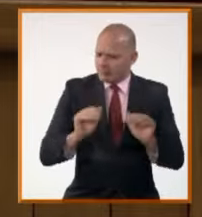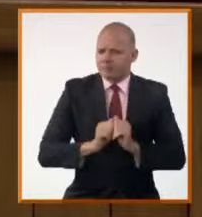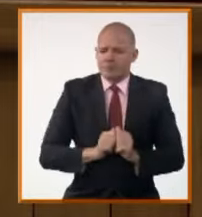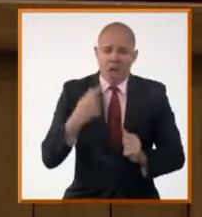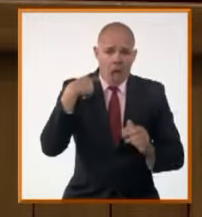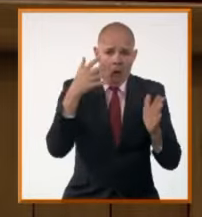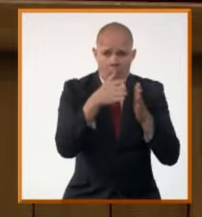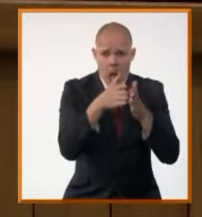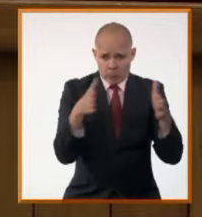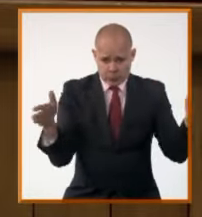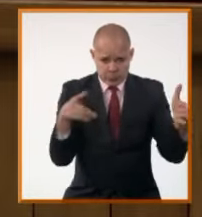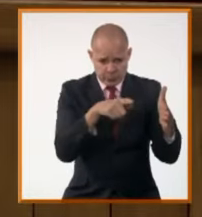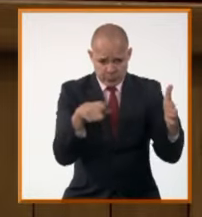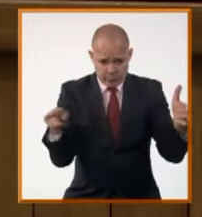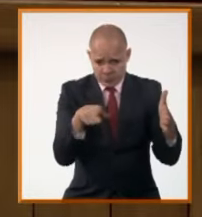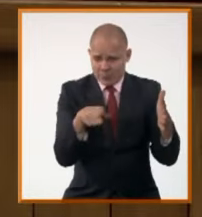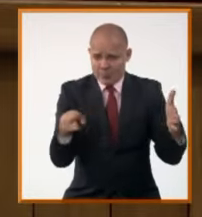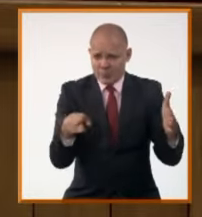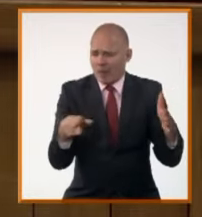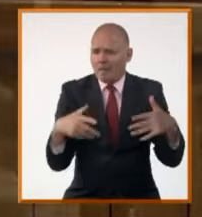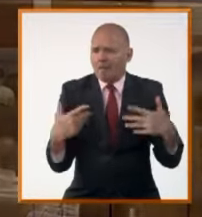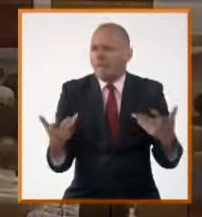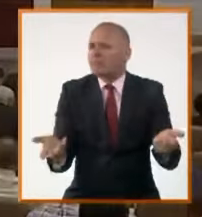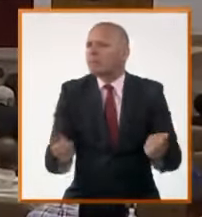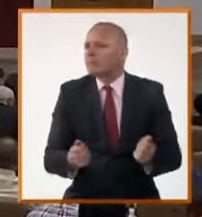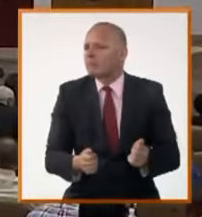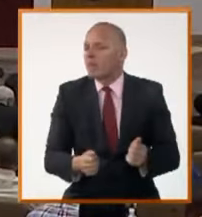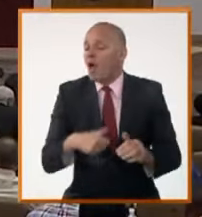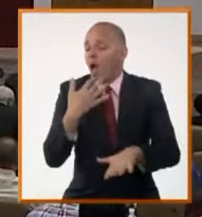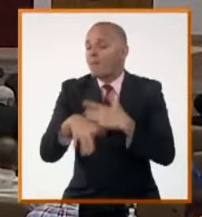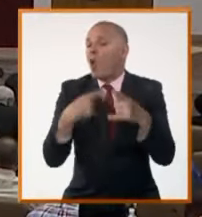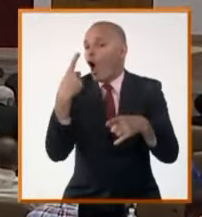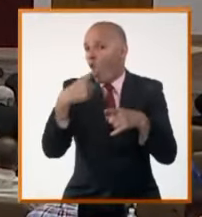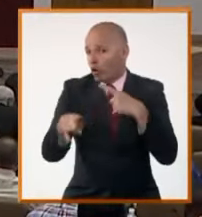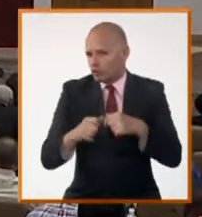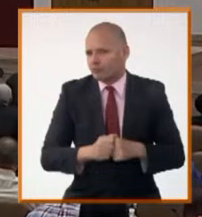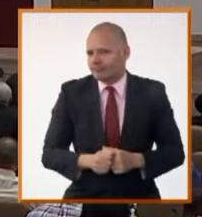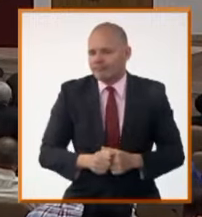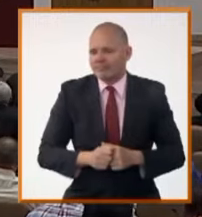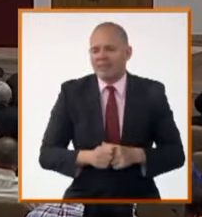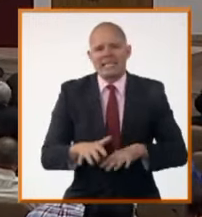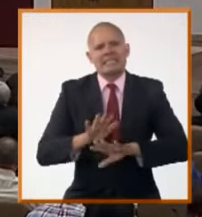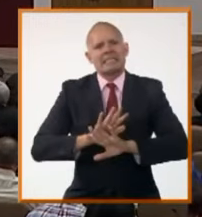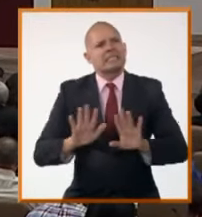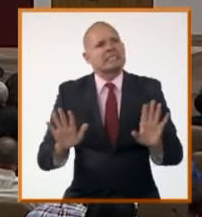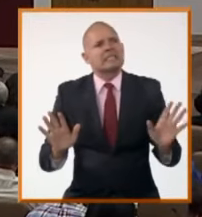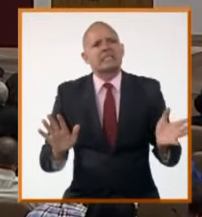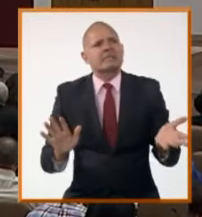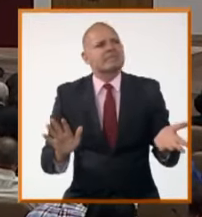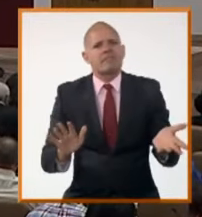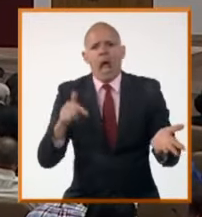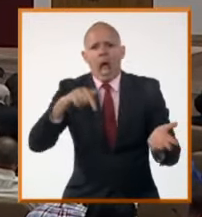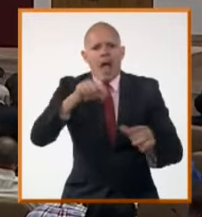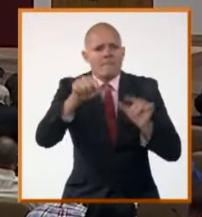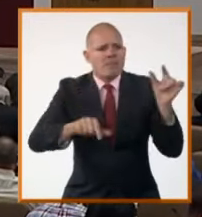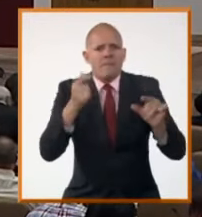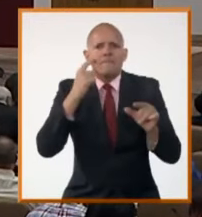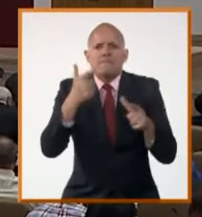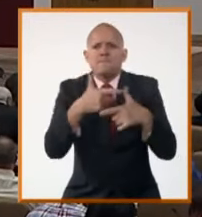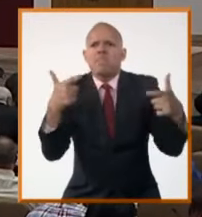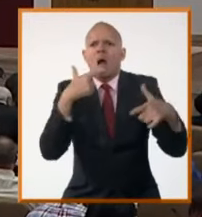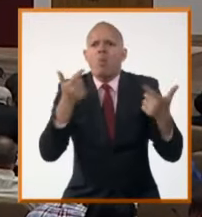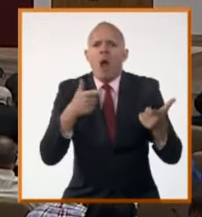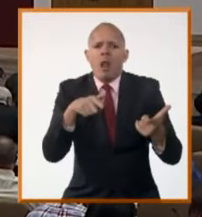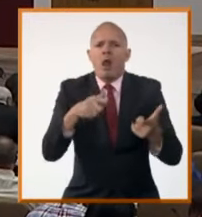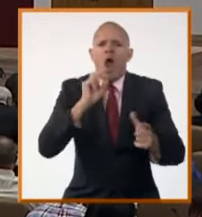cuando menos divisas tenemos, se ha acrecentado una mentalidad importadora y de acceso al circuito de